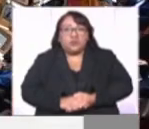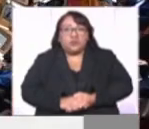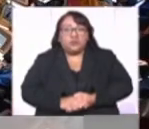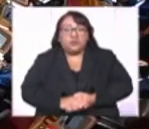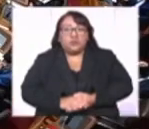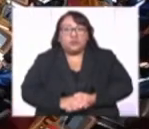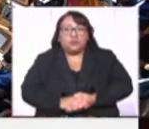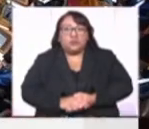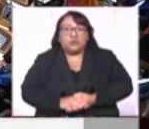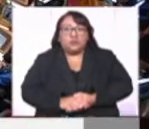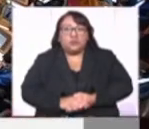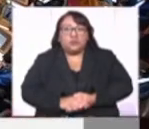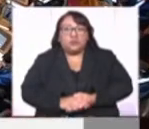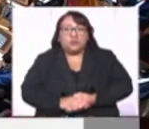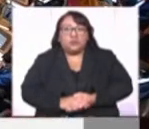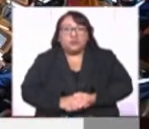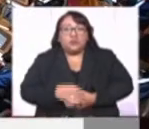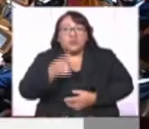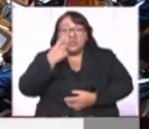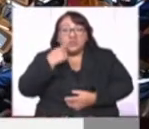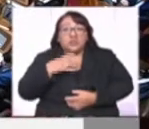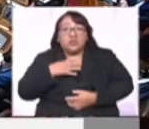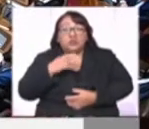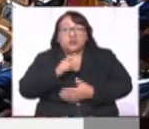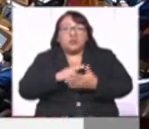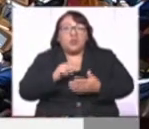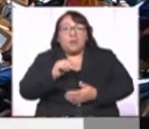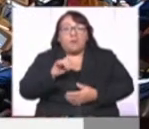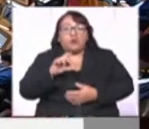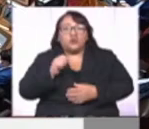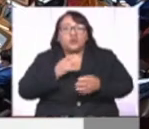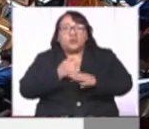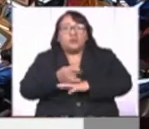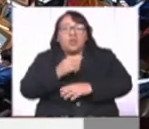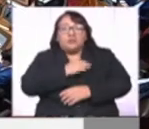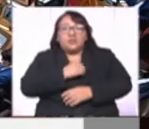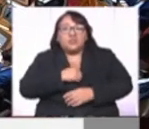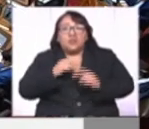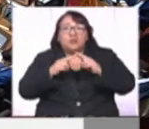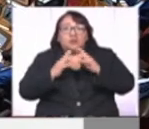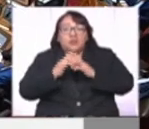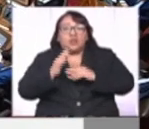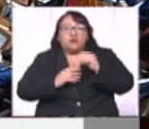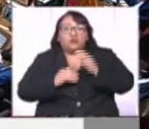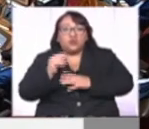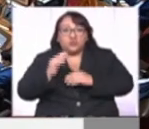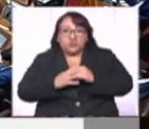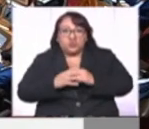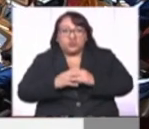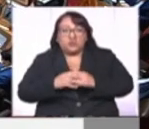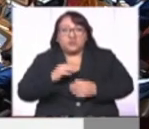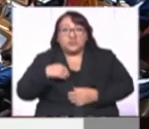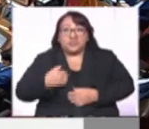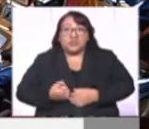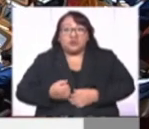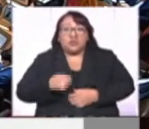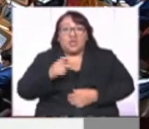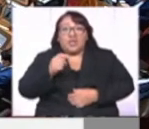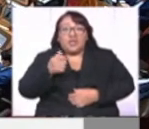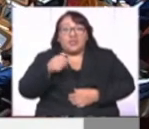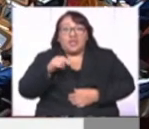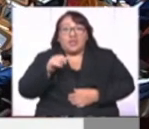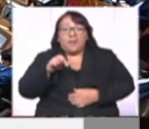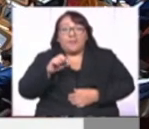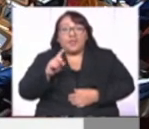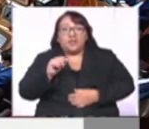Señor relator, siguiente tema. Moción de interpelación a la ministra de Vivienda, Construcción y Saneamiento, señora Ania Pérez de